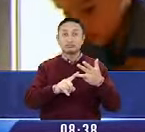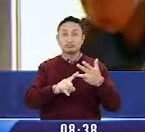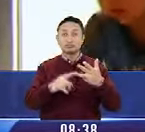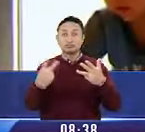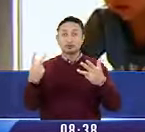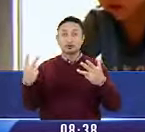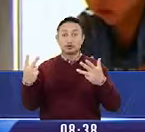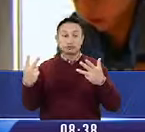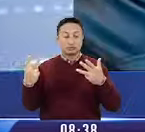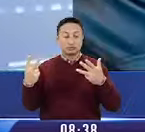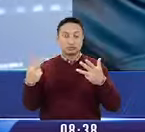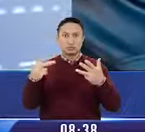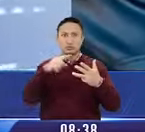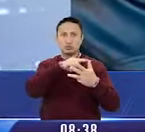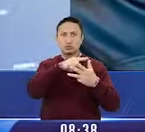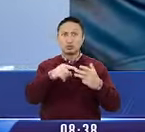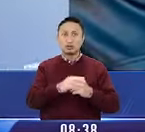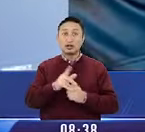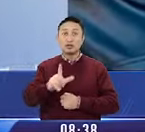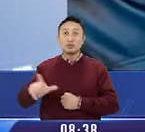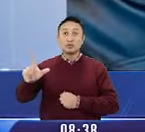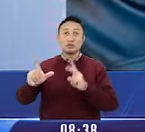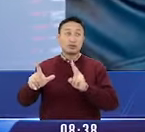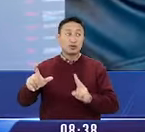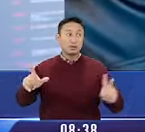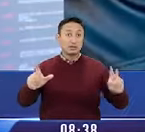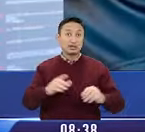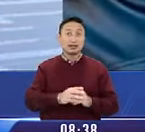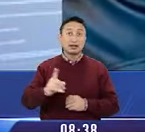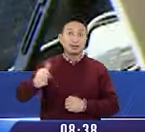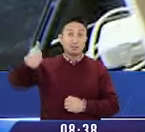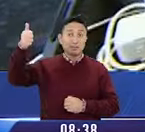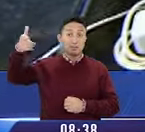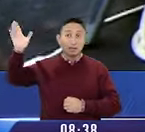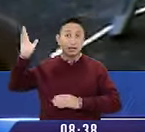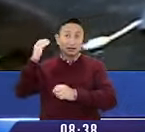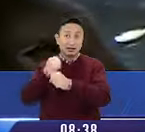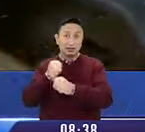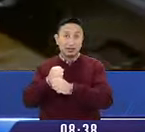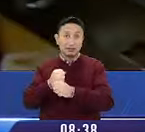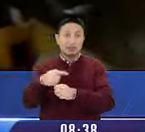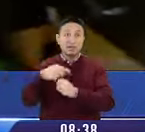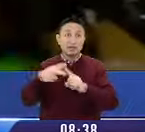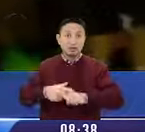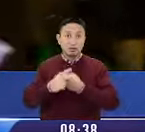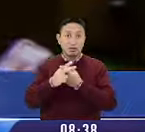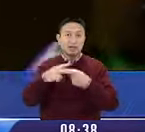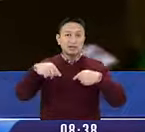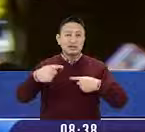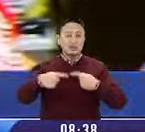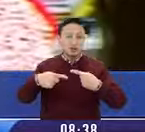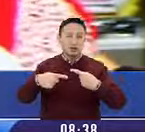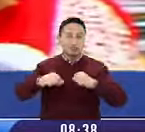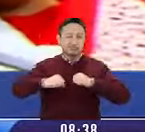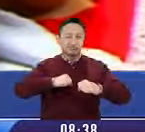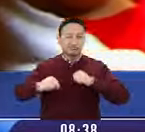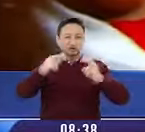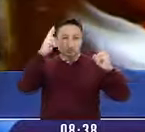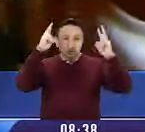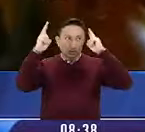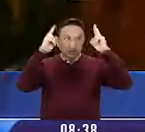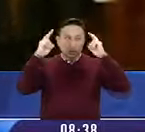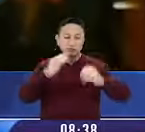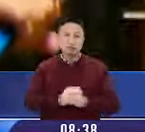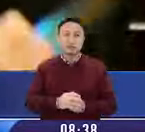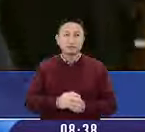2 años de edad. De lunes a viernes, el mayor sale a trabajar y ella empieza su rutina laboral en el local,